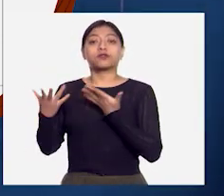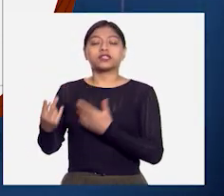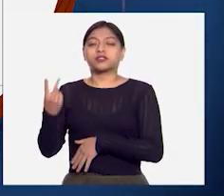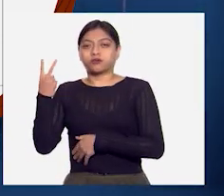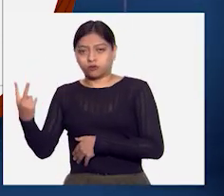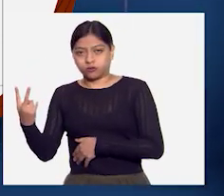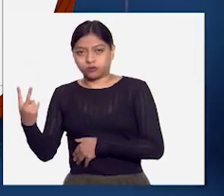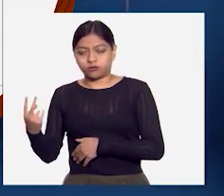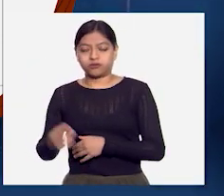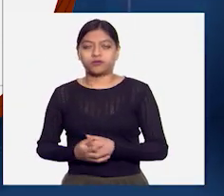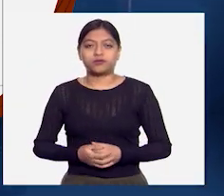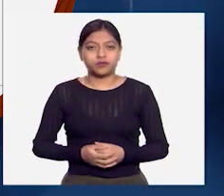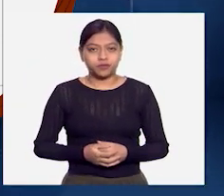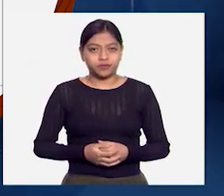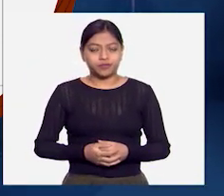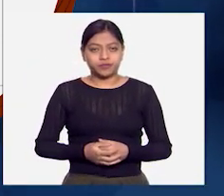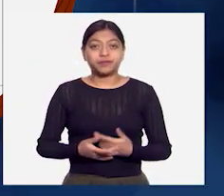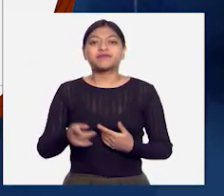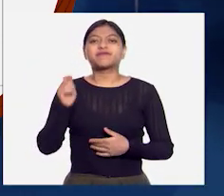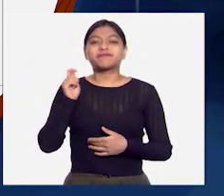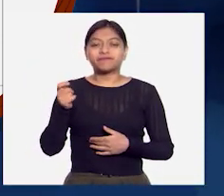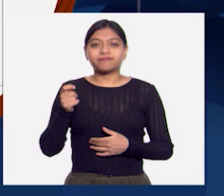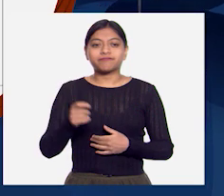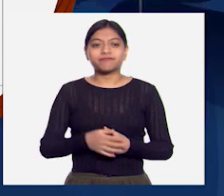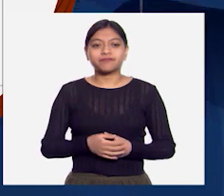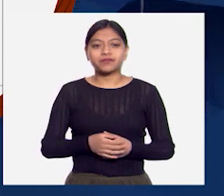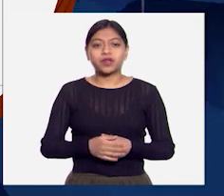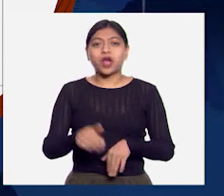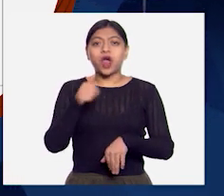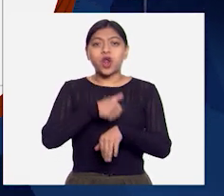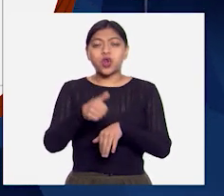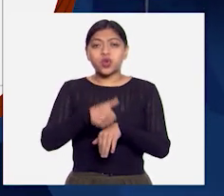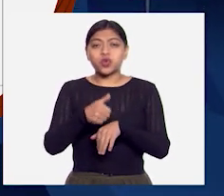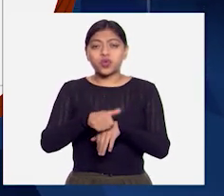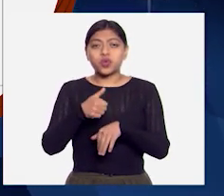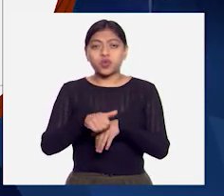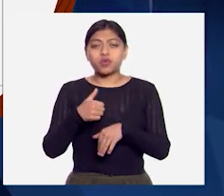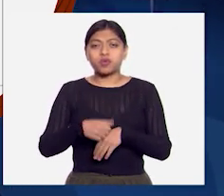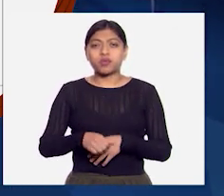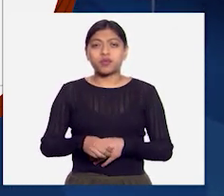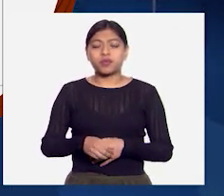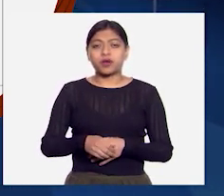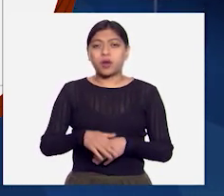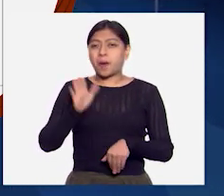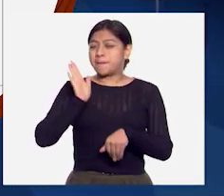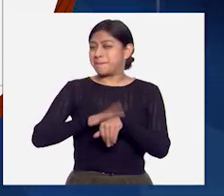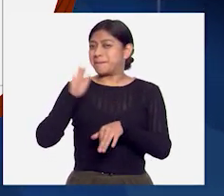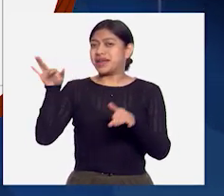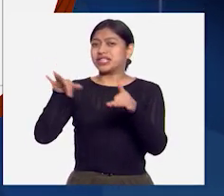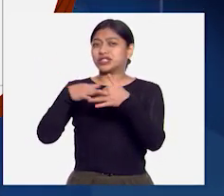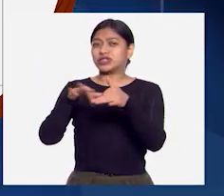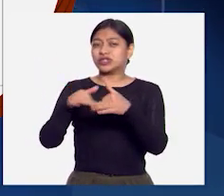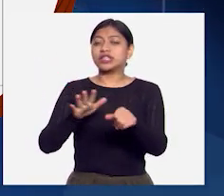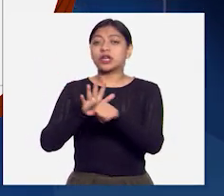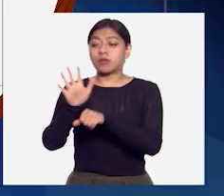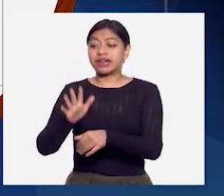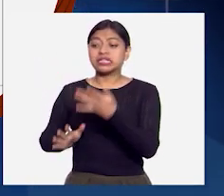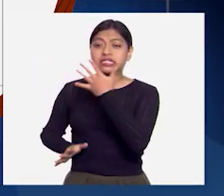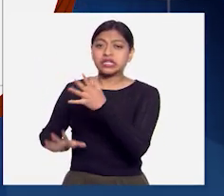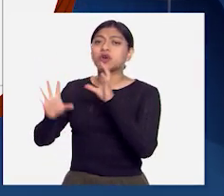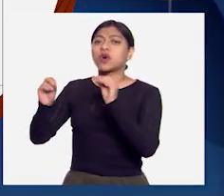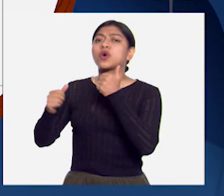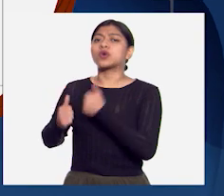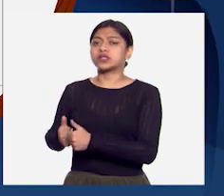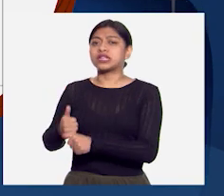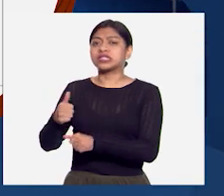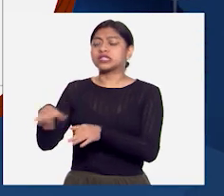uno. En ese caso, ¿cuál valor se considera como el más frecuente? ¿El 5 o el 6? ¿Cuál de